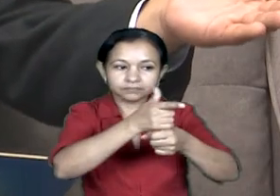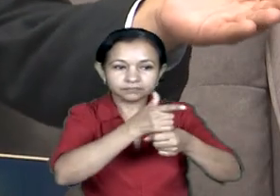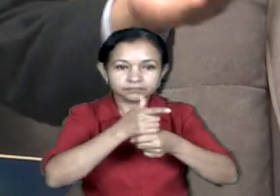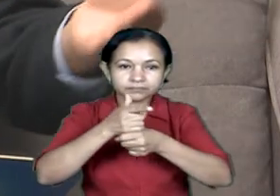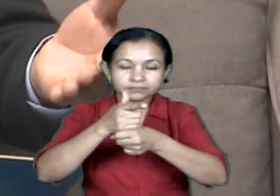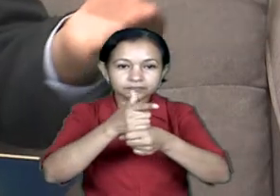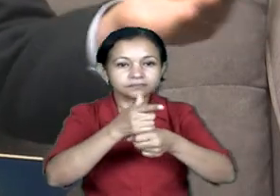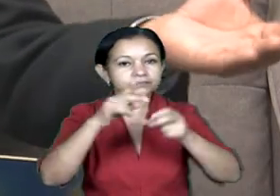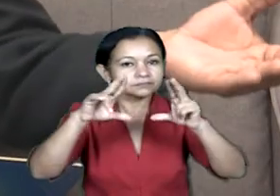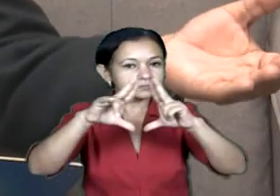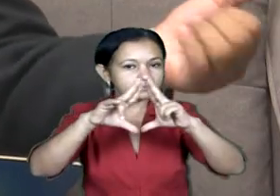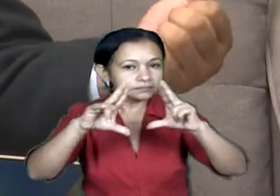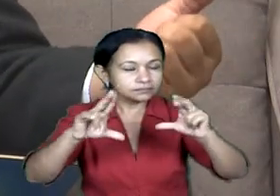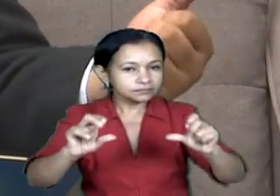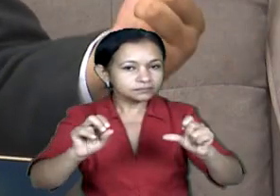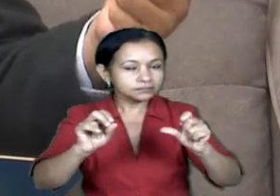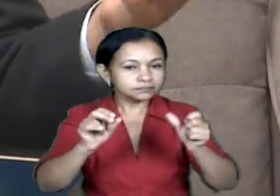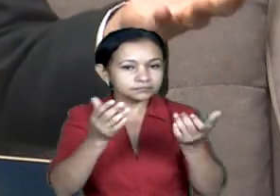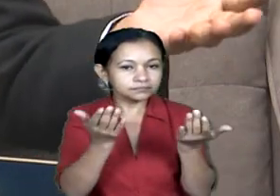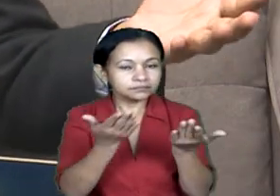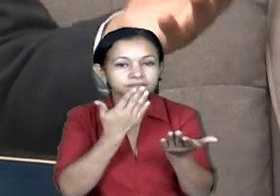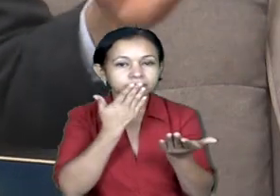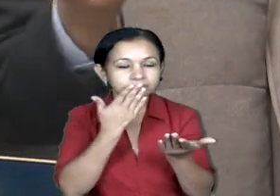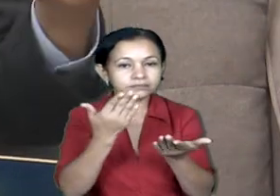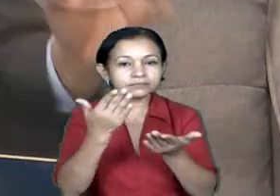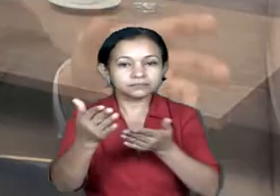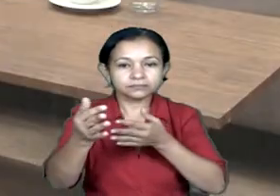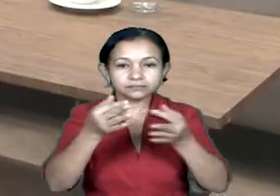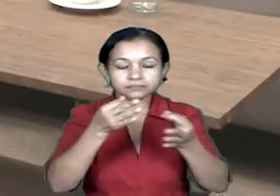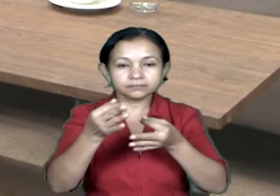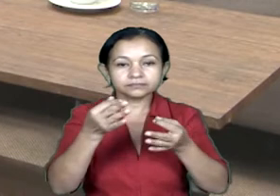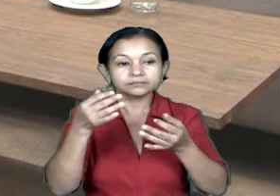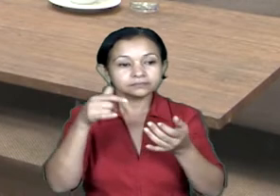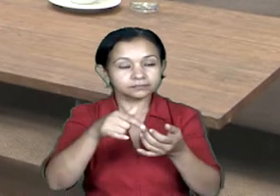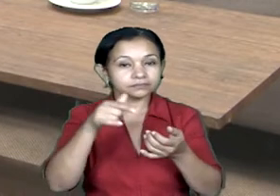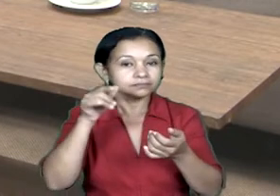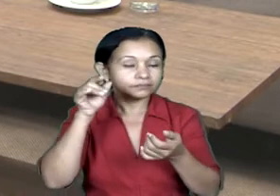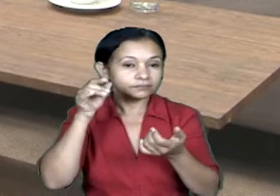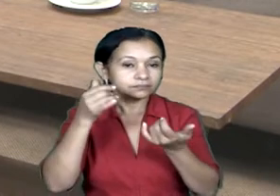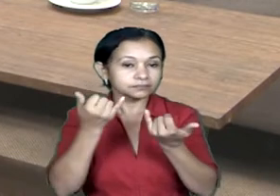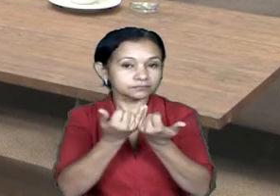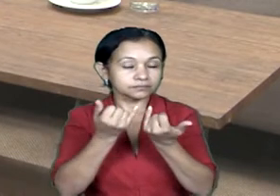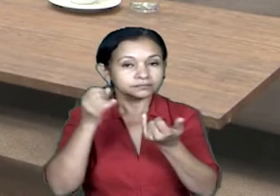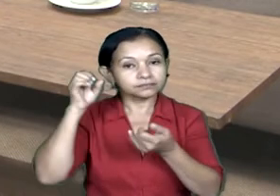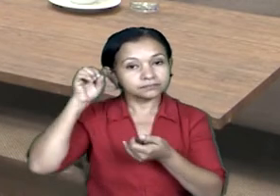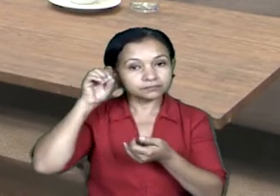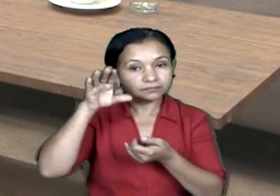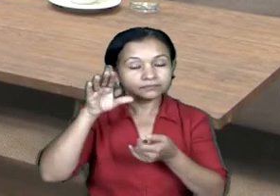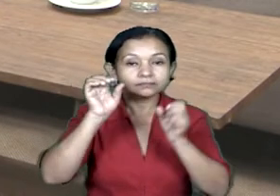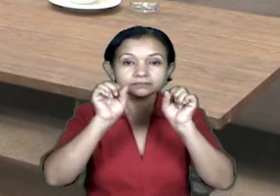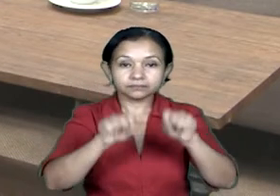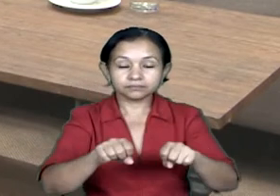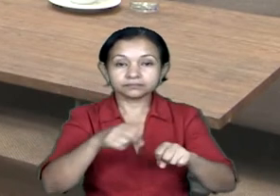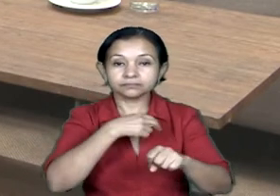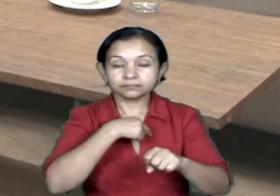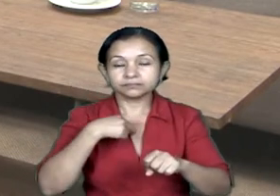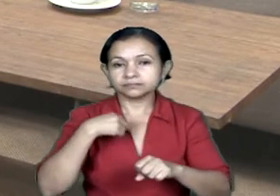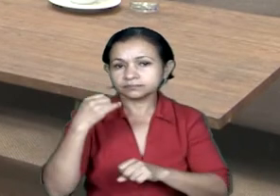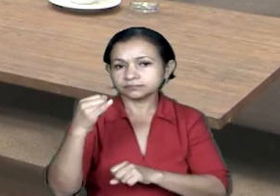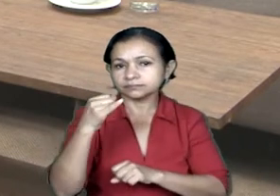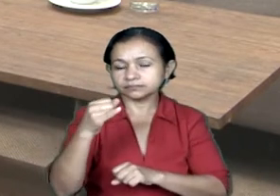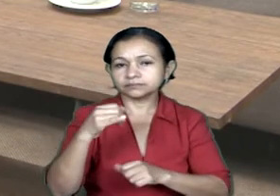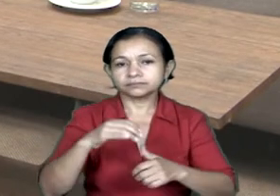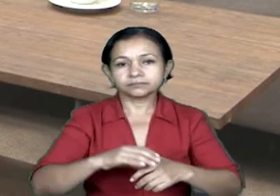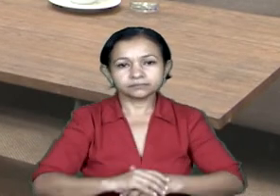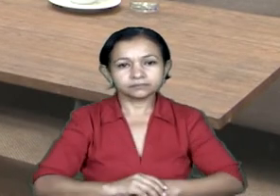que Nicaragua es una buena marca, como lo menciona usted, un país destino para ofrecerlo como servicios turísticos. Ajá, sí. Claro, en eso,